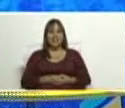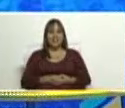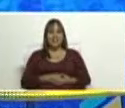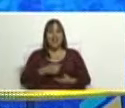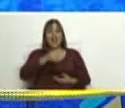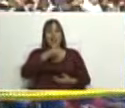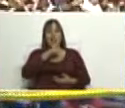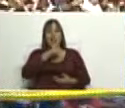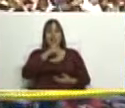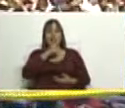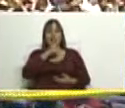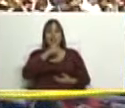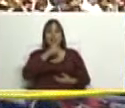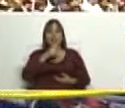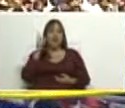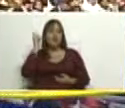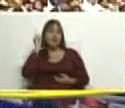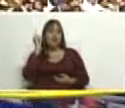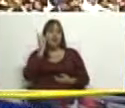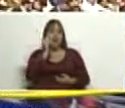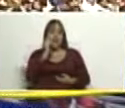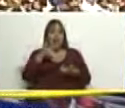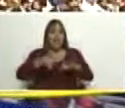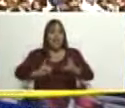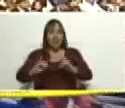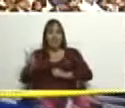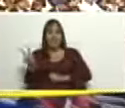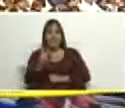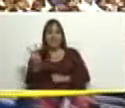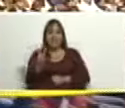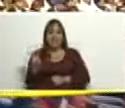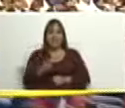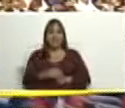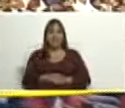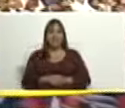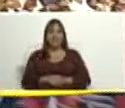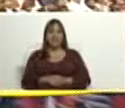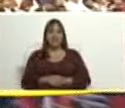Abuelitos, abuelitas e hijos de Venezuela.